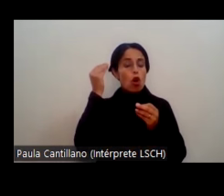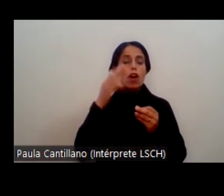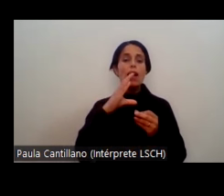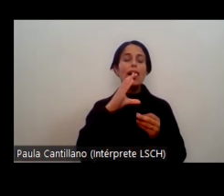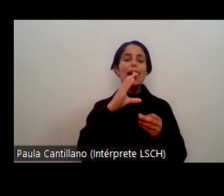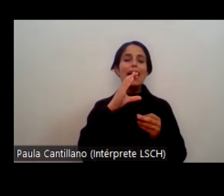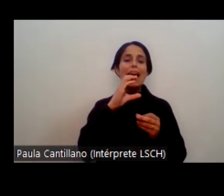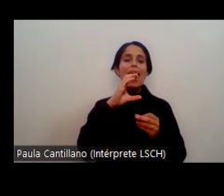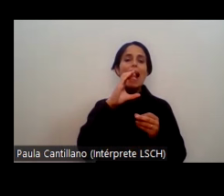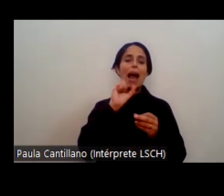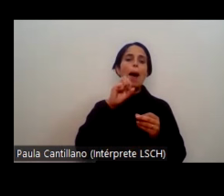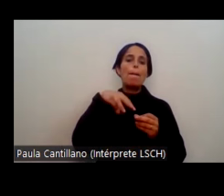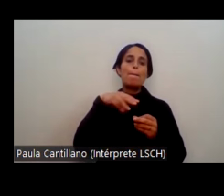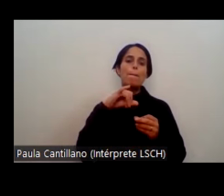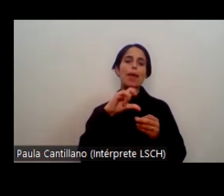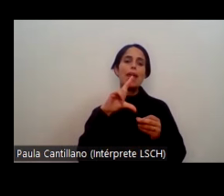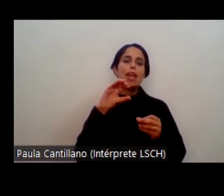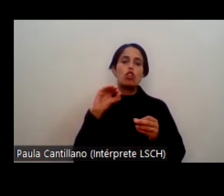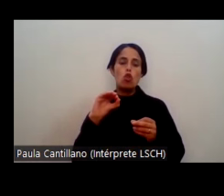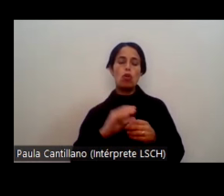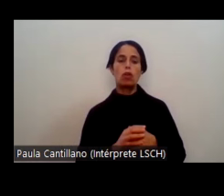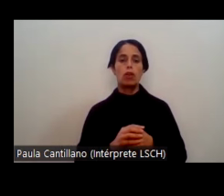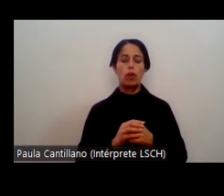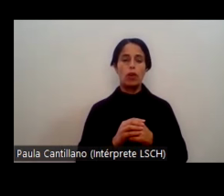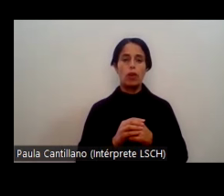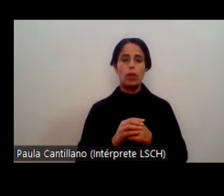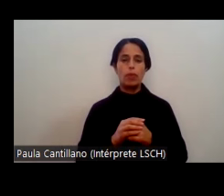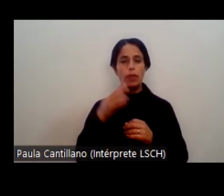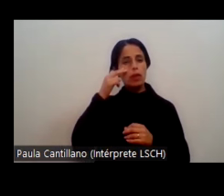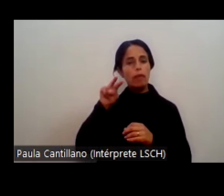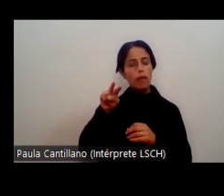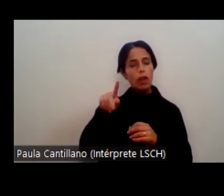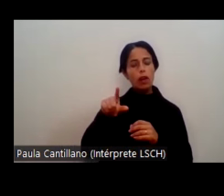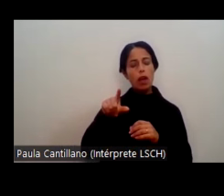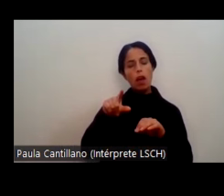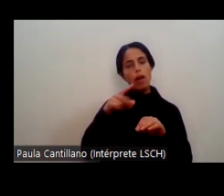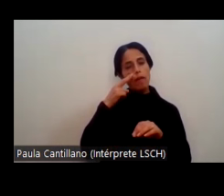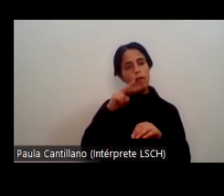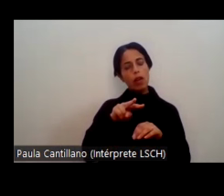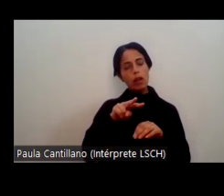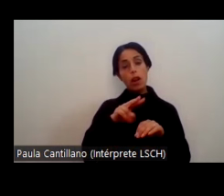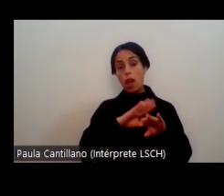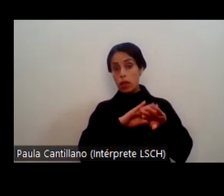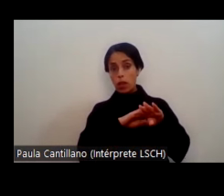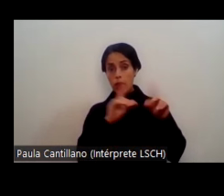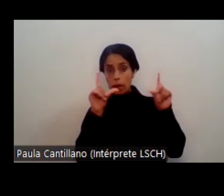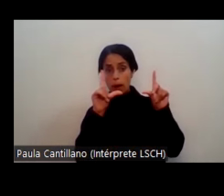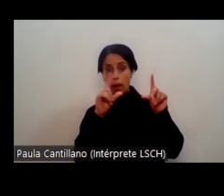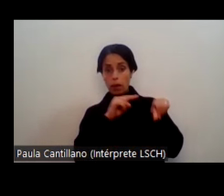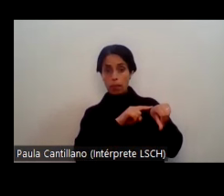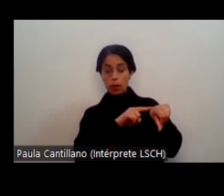en estilo. A la de izquierda tenemos una recreación